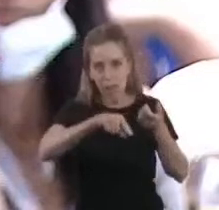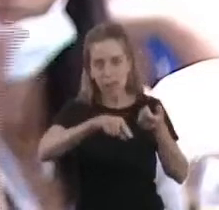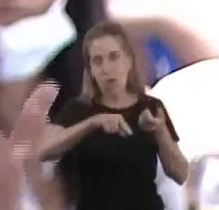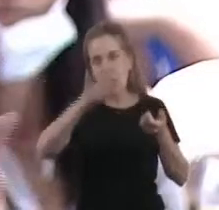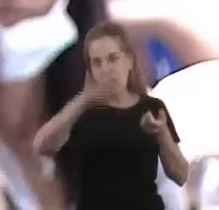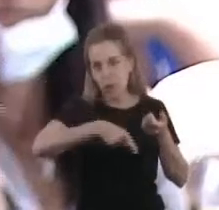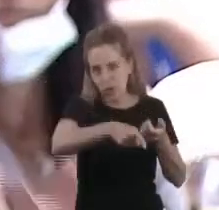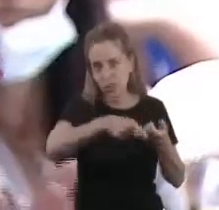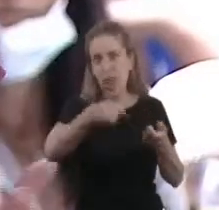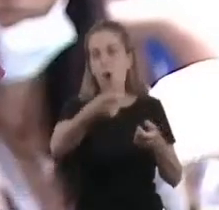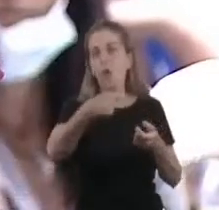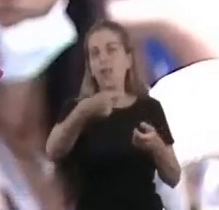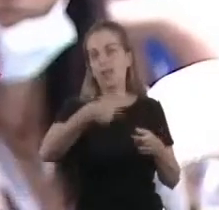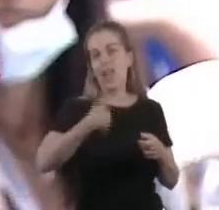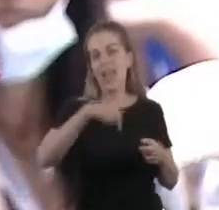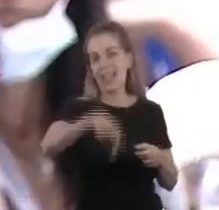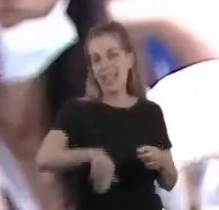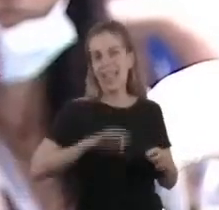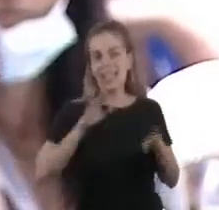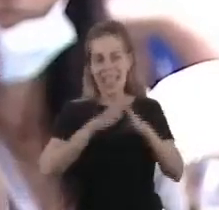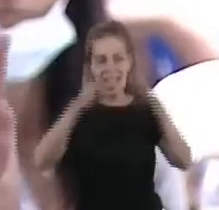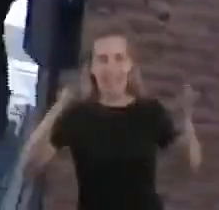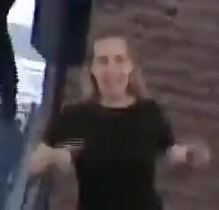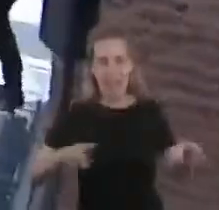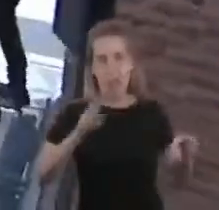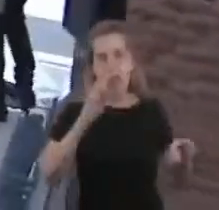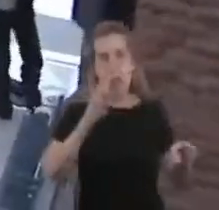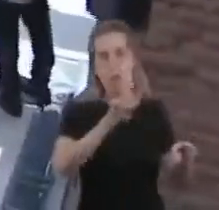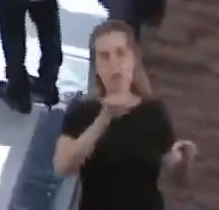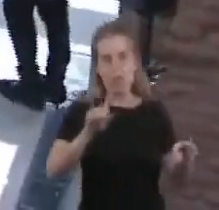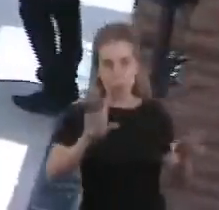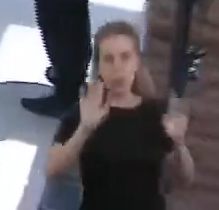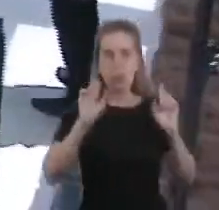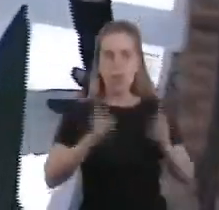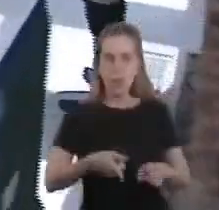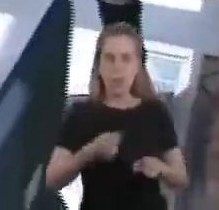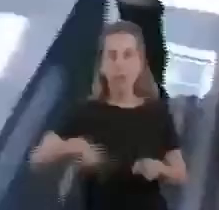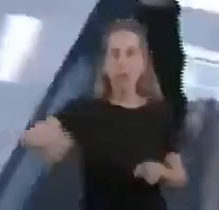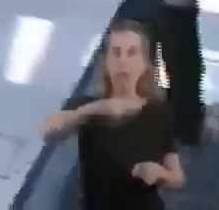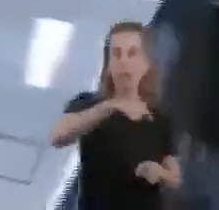las jubilaciones de la Argentina en este año. Pero también nos habíamos propuesto